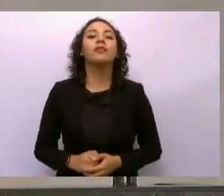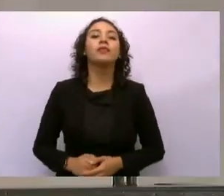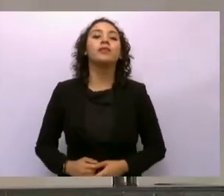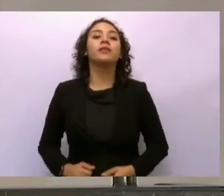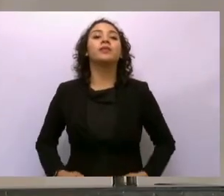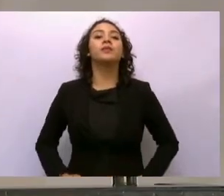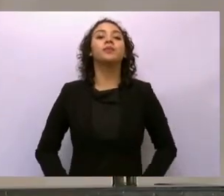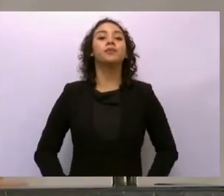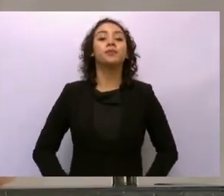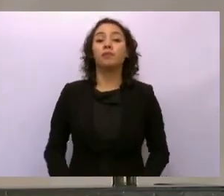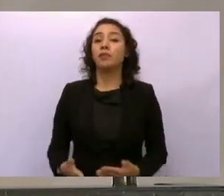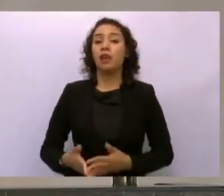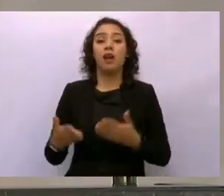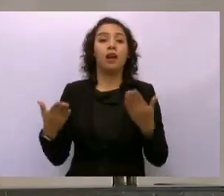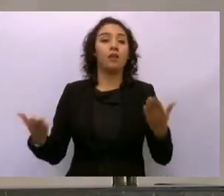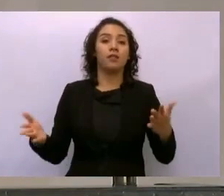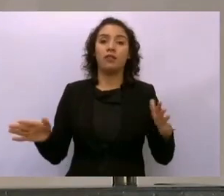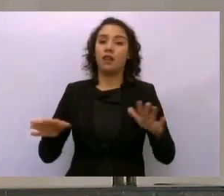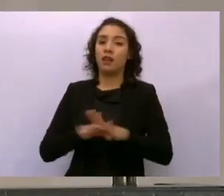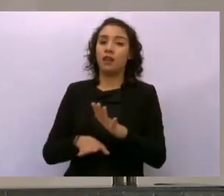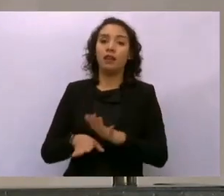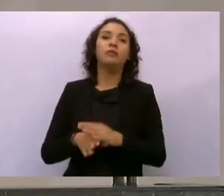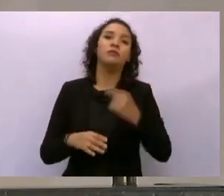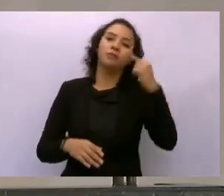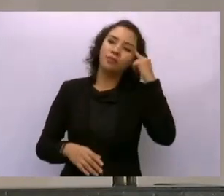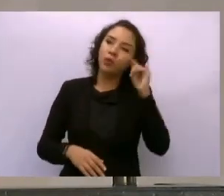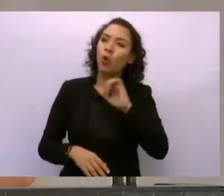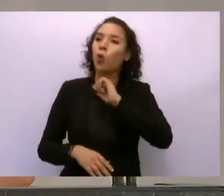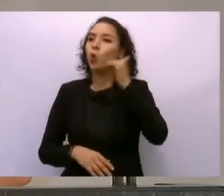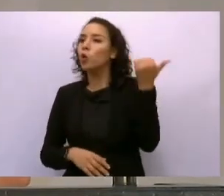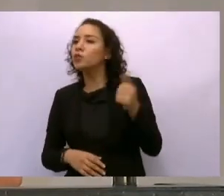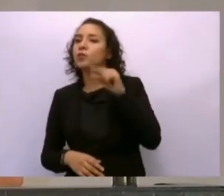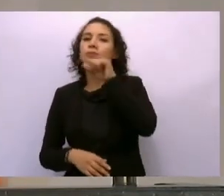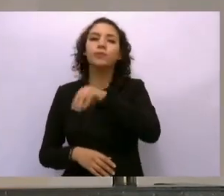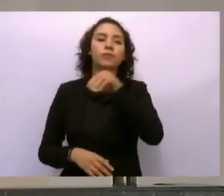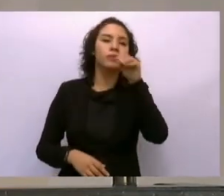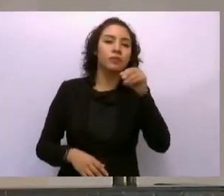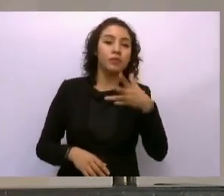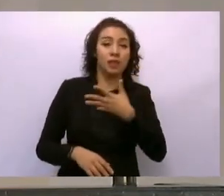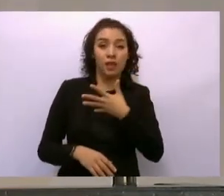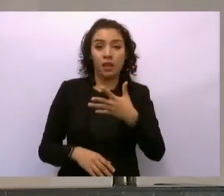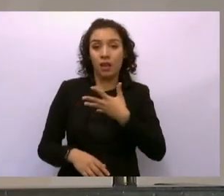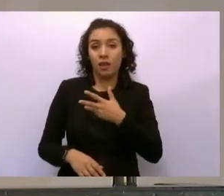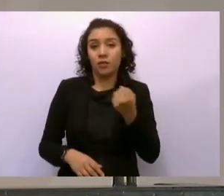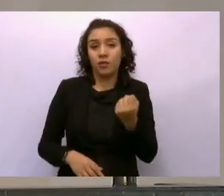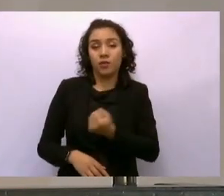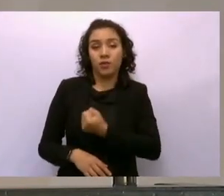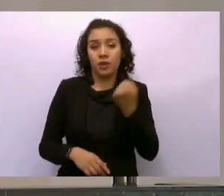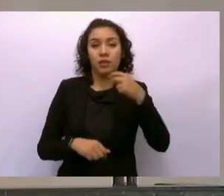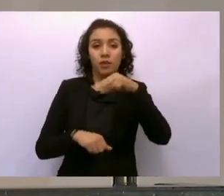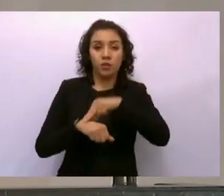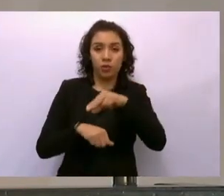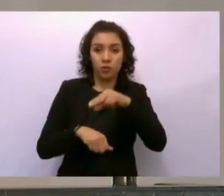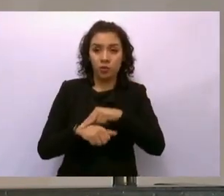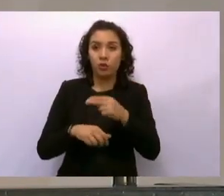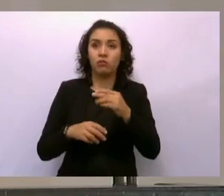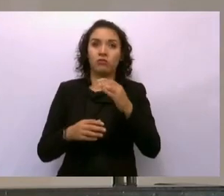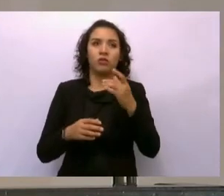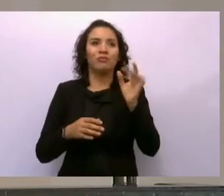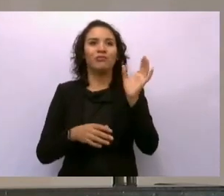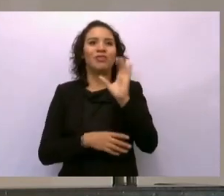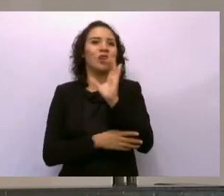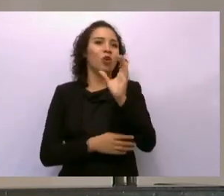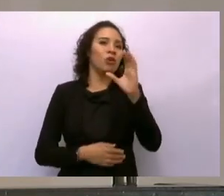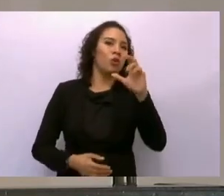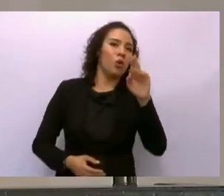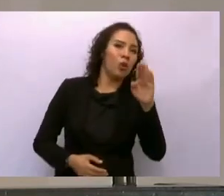Ya se están buscando opciones, tenemos ya médicos de Cuba